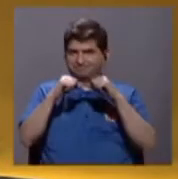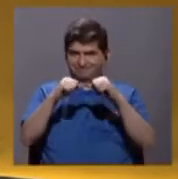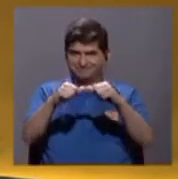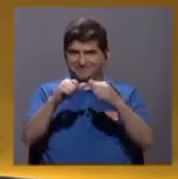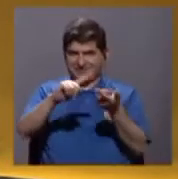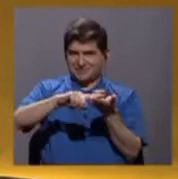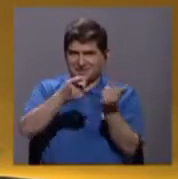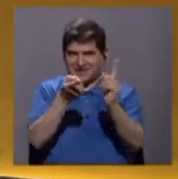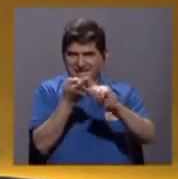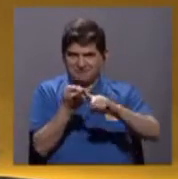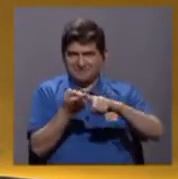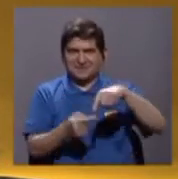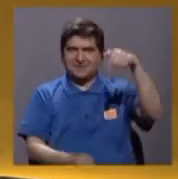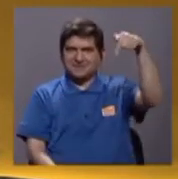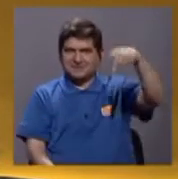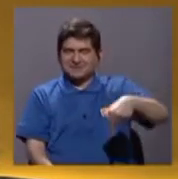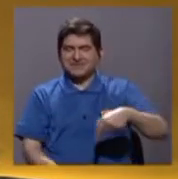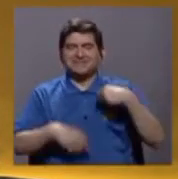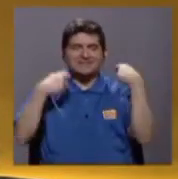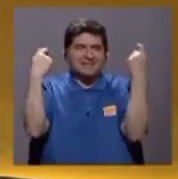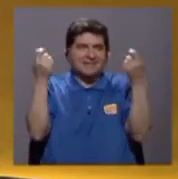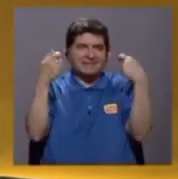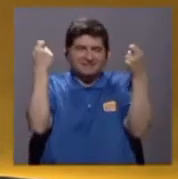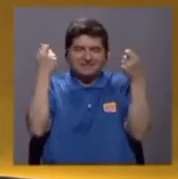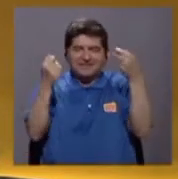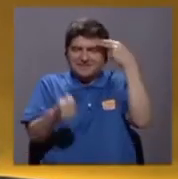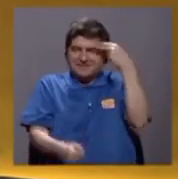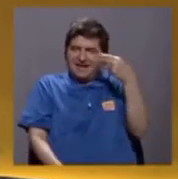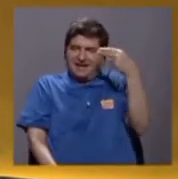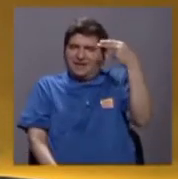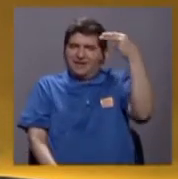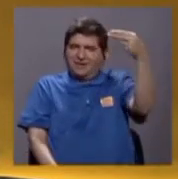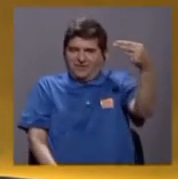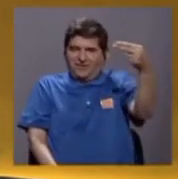Continuamos, amigas y amigos, en esta fiesta, en este homenaje,